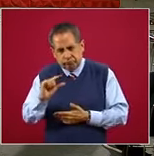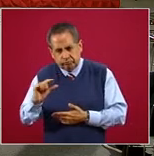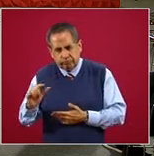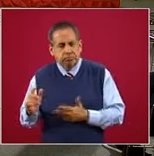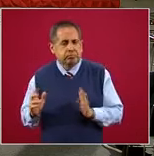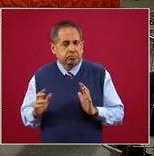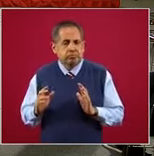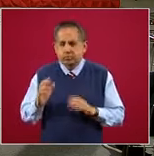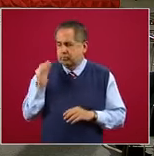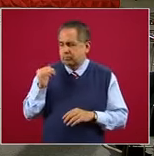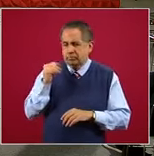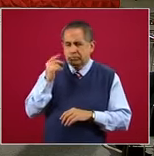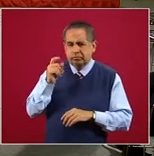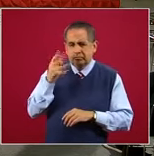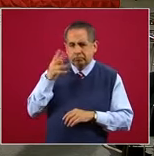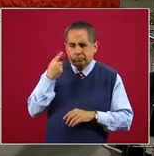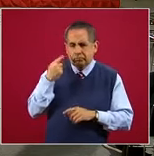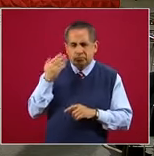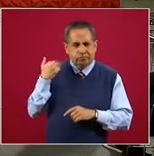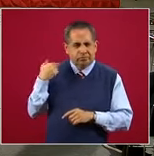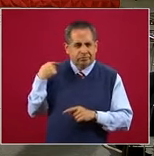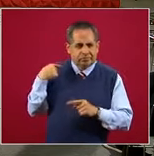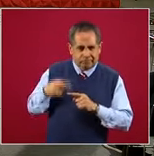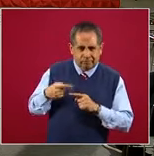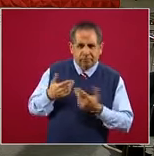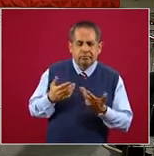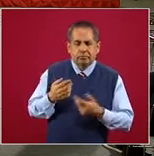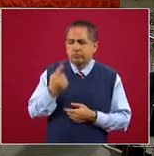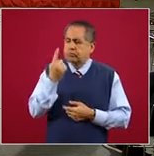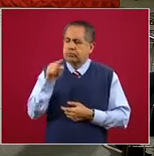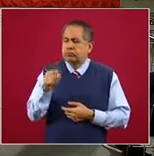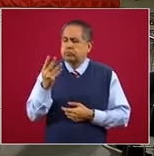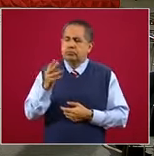sea de solo el 1.4%.